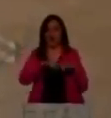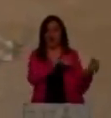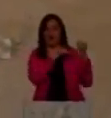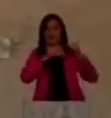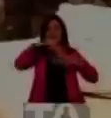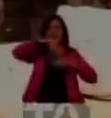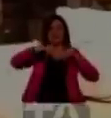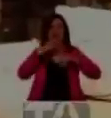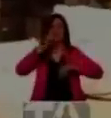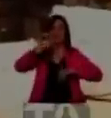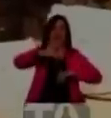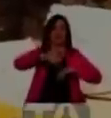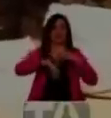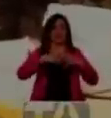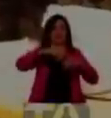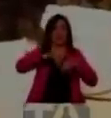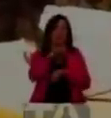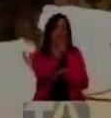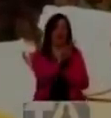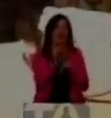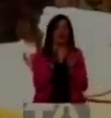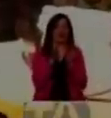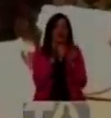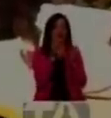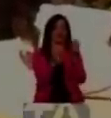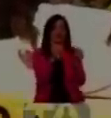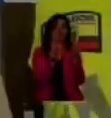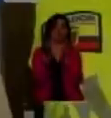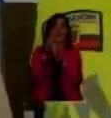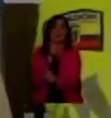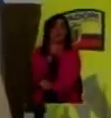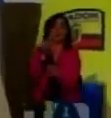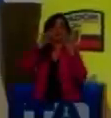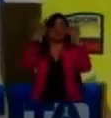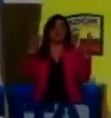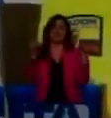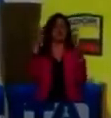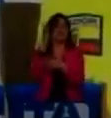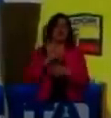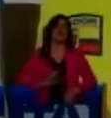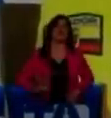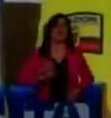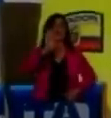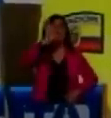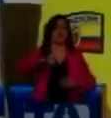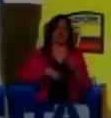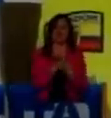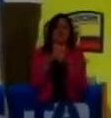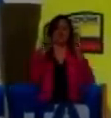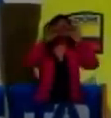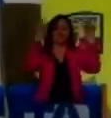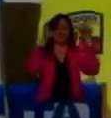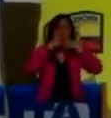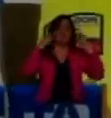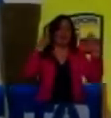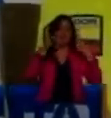enviados a Bélgica, distribuidos en 4 contenedores de una misma empresa. Sería una empresa fachada. No tiene muchas operaciones que nos